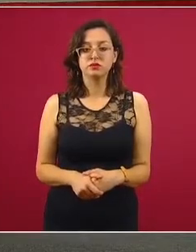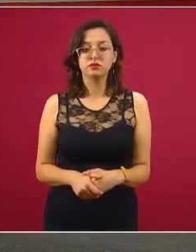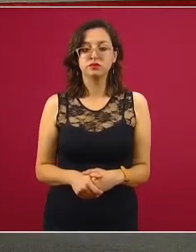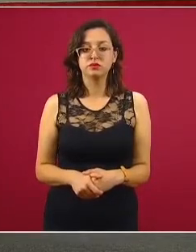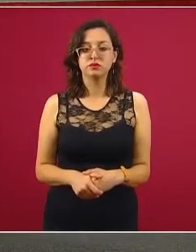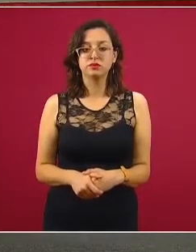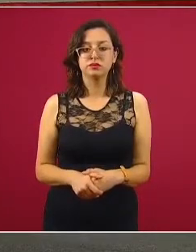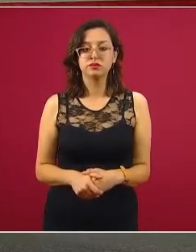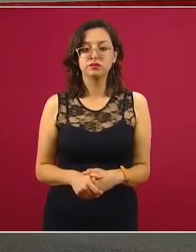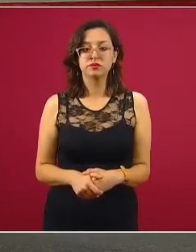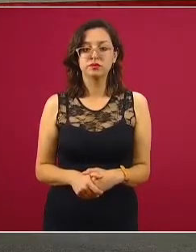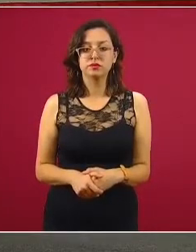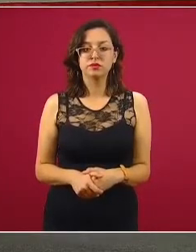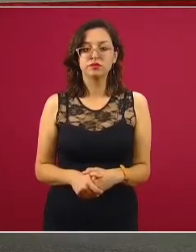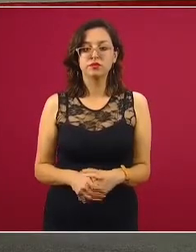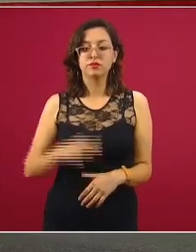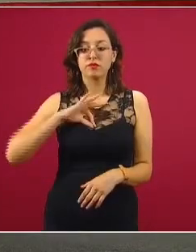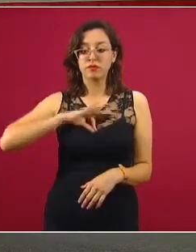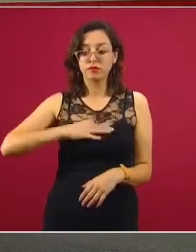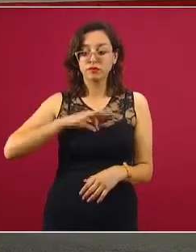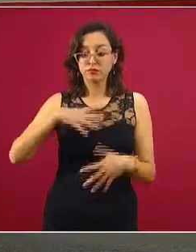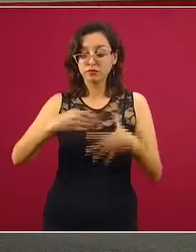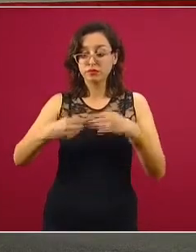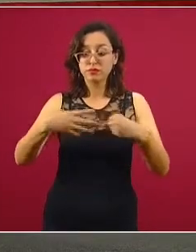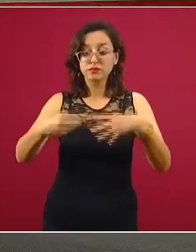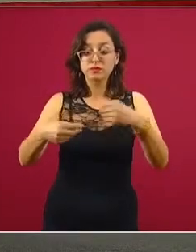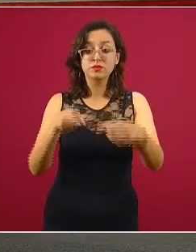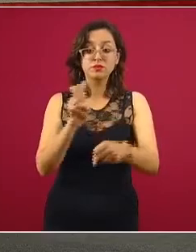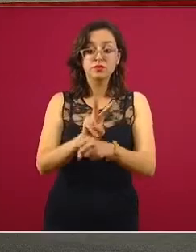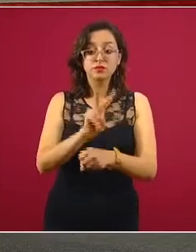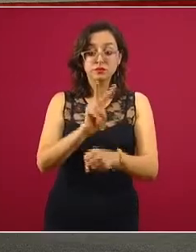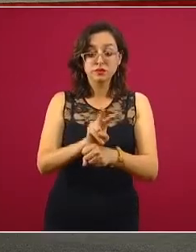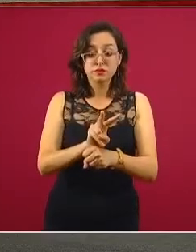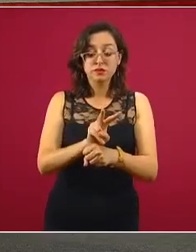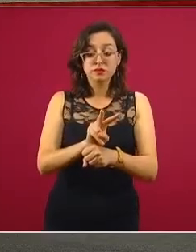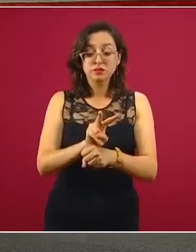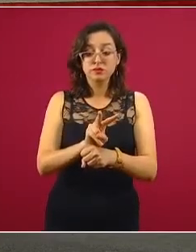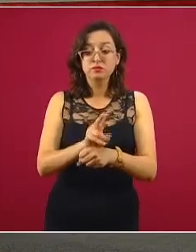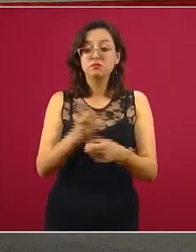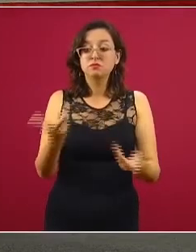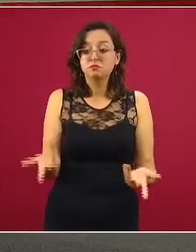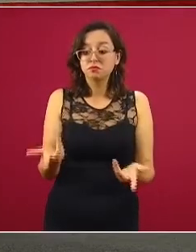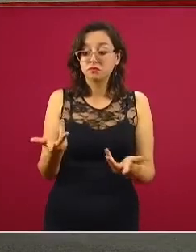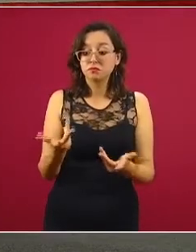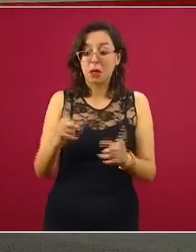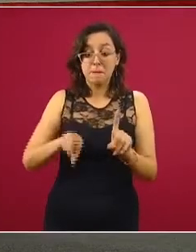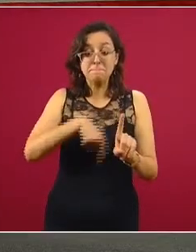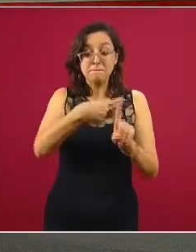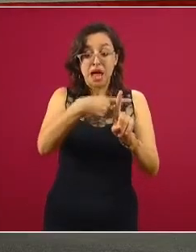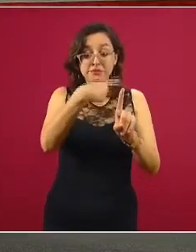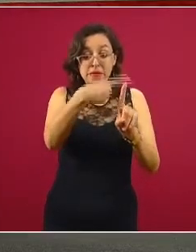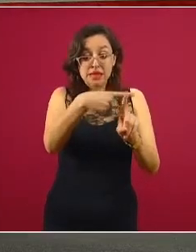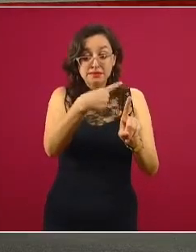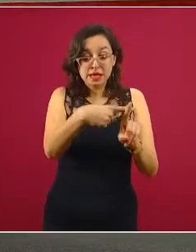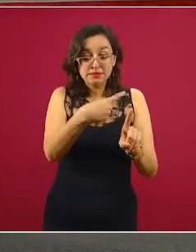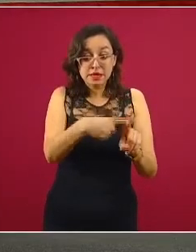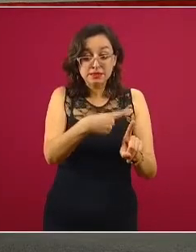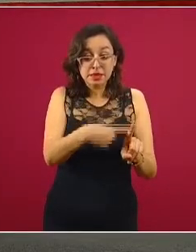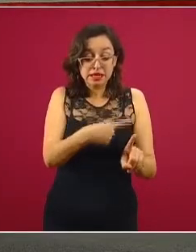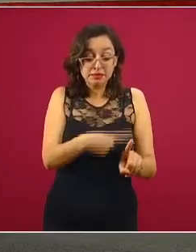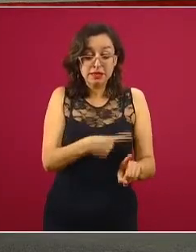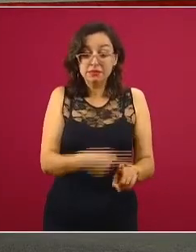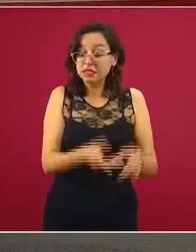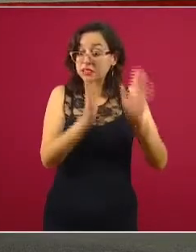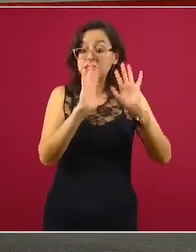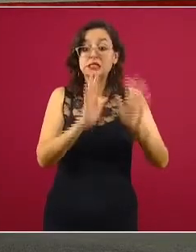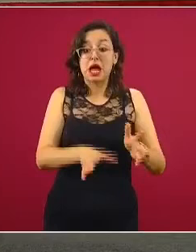más común que se identifique, no es estadística, no es sumar cosas, no es simplemente